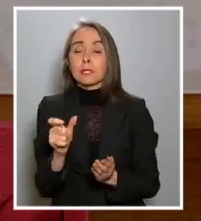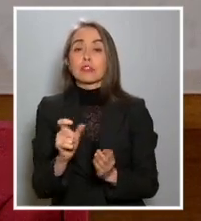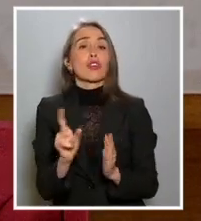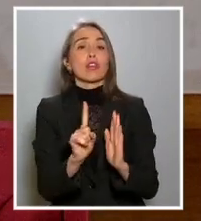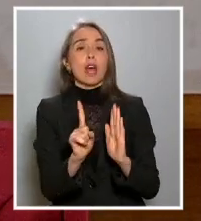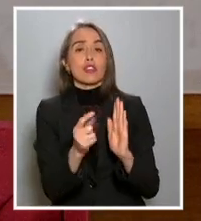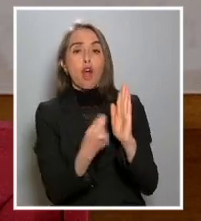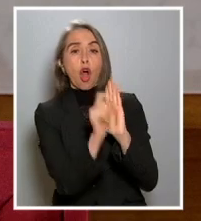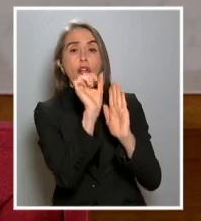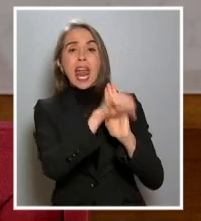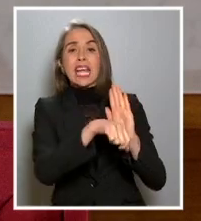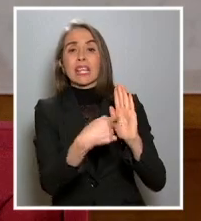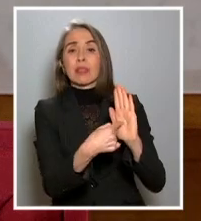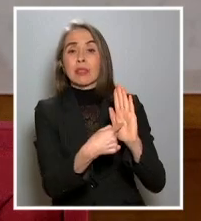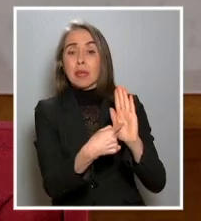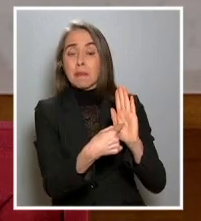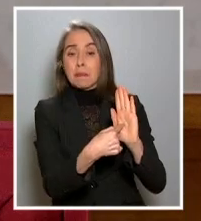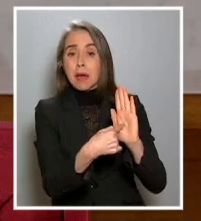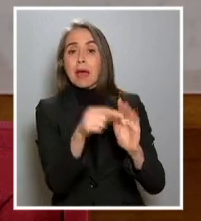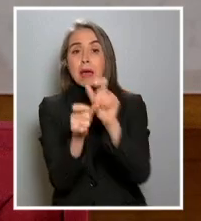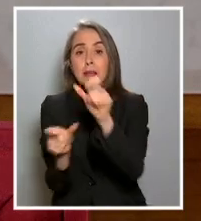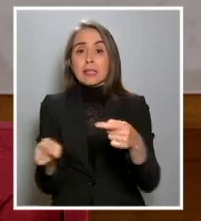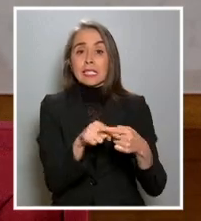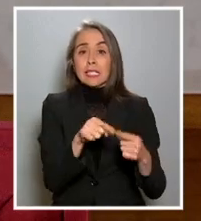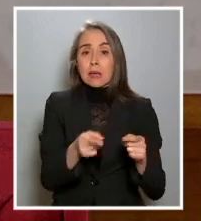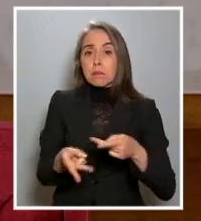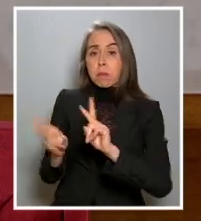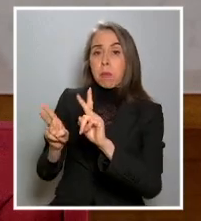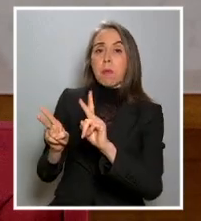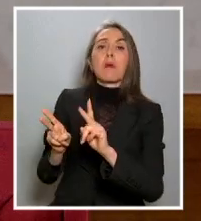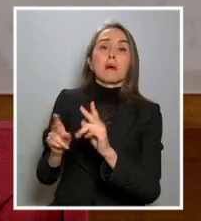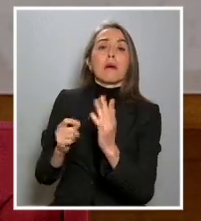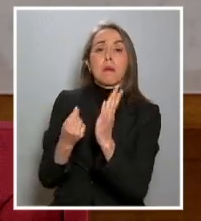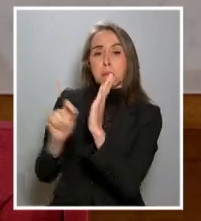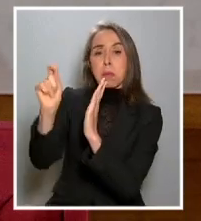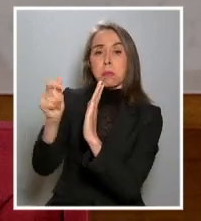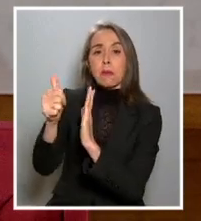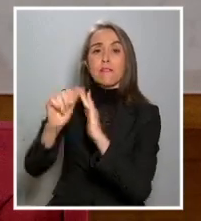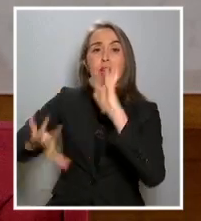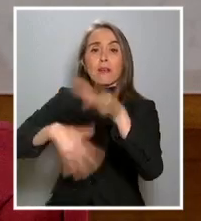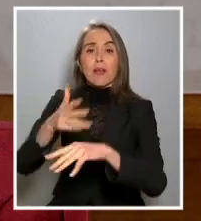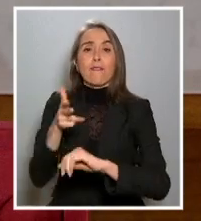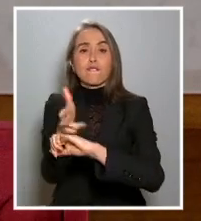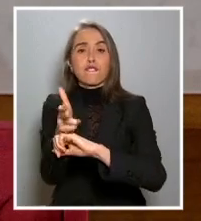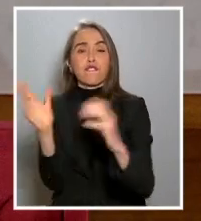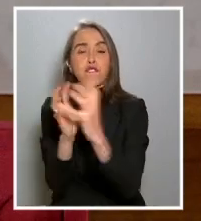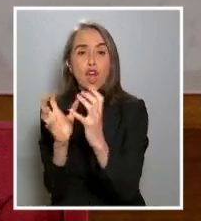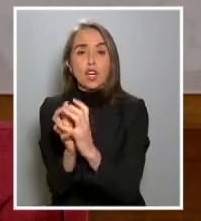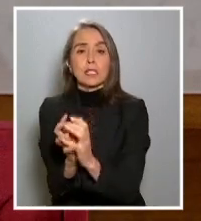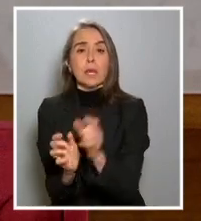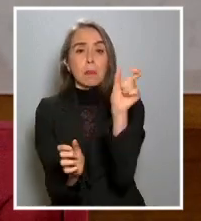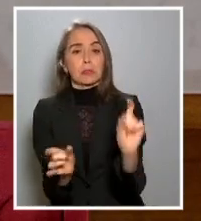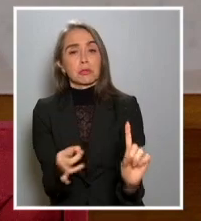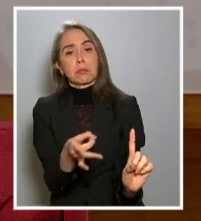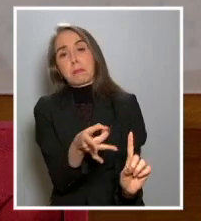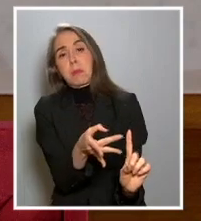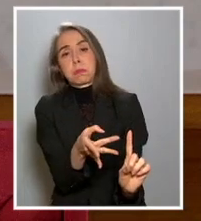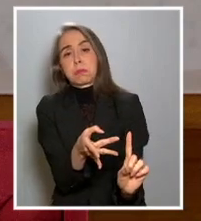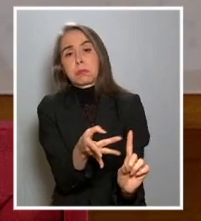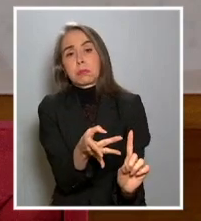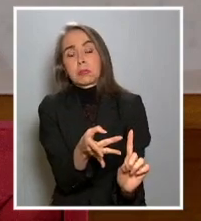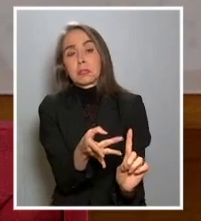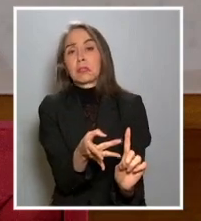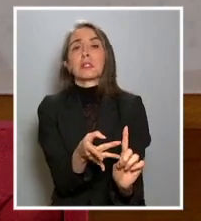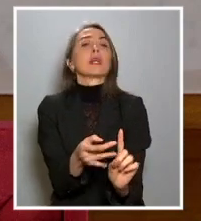social. Allí donde se valida la violencia, donde se permite pasar por encima de los demás, donde